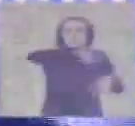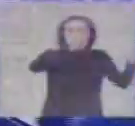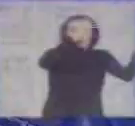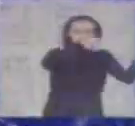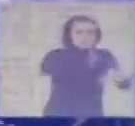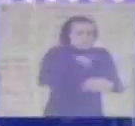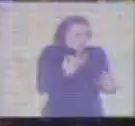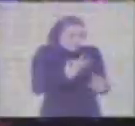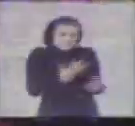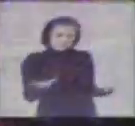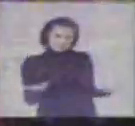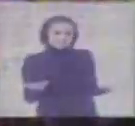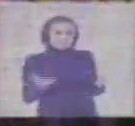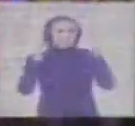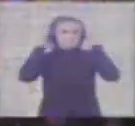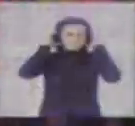de mí?